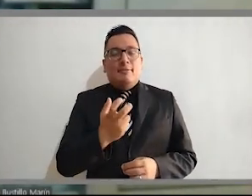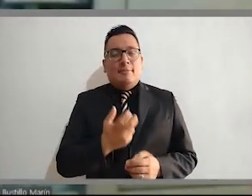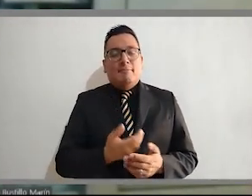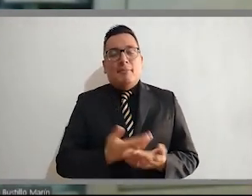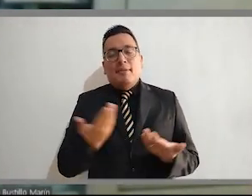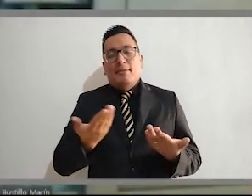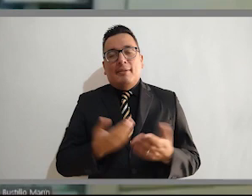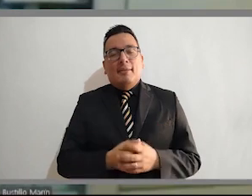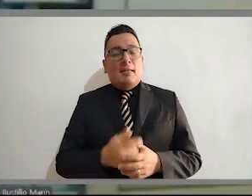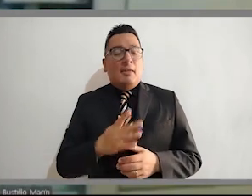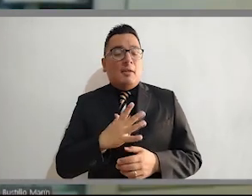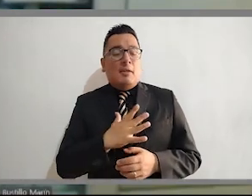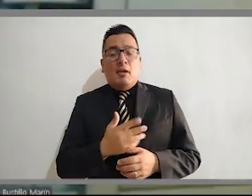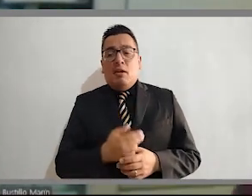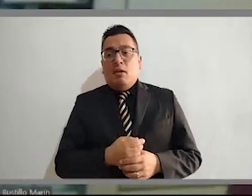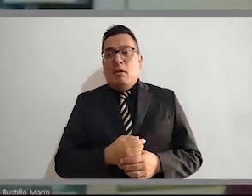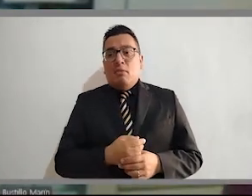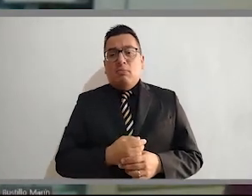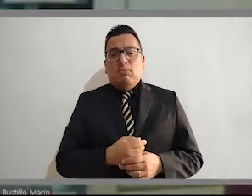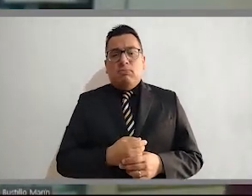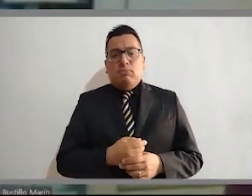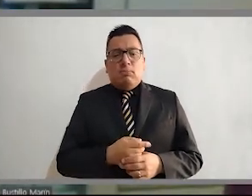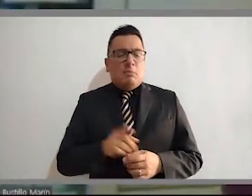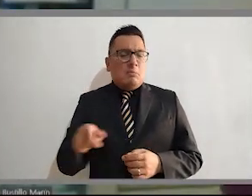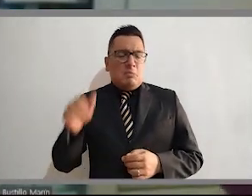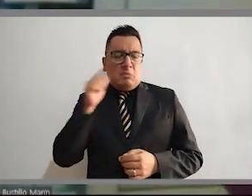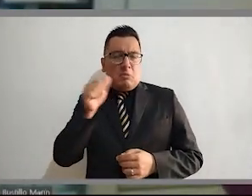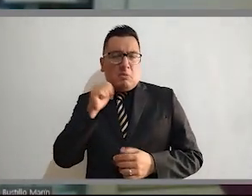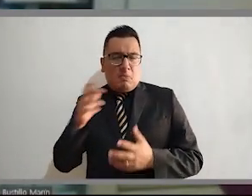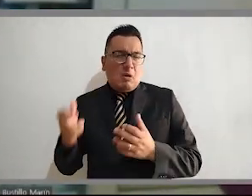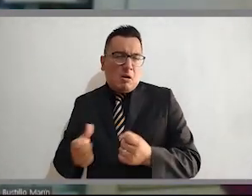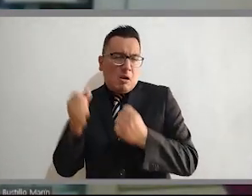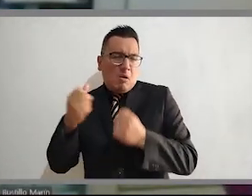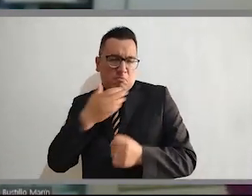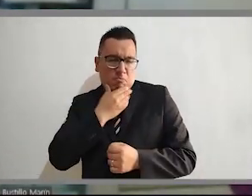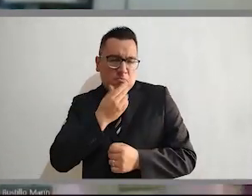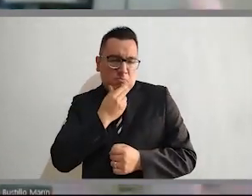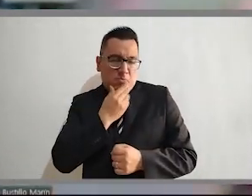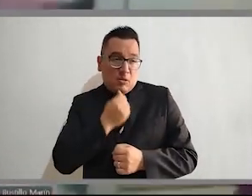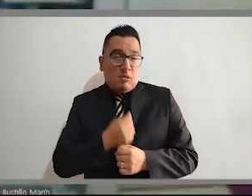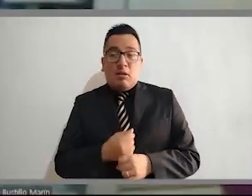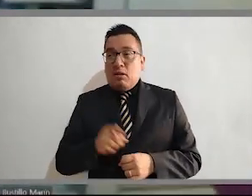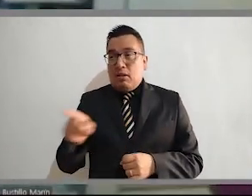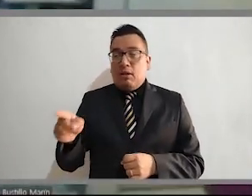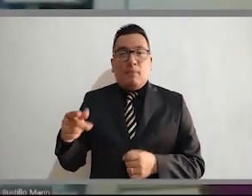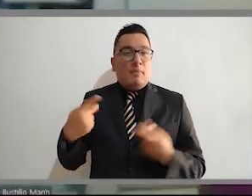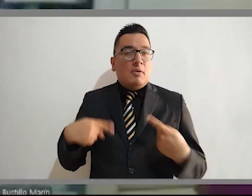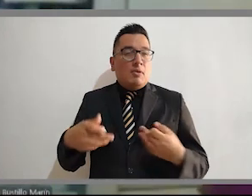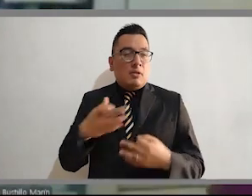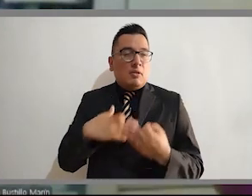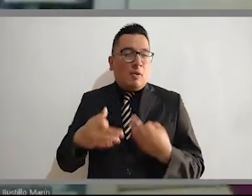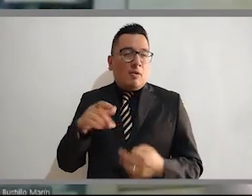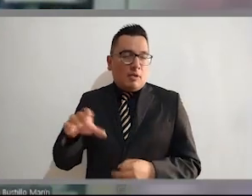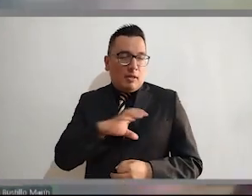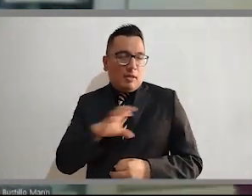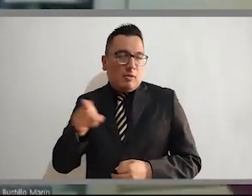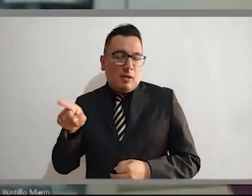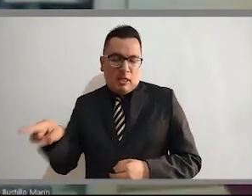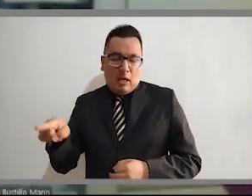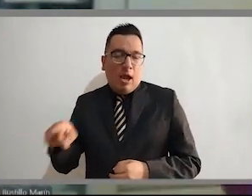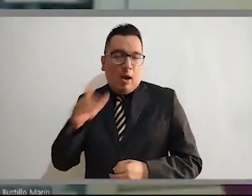entonces ya cubrimos y ya los que siempre ganan y en donde tenemos más votos y en donde somos más visibilizados